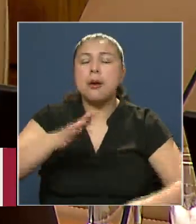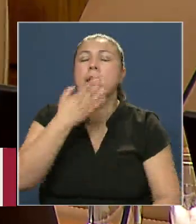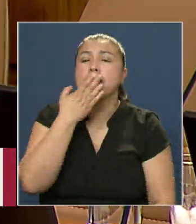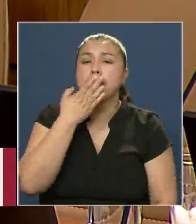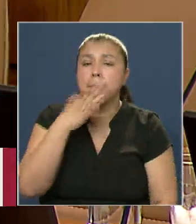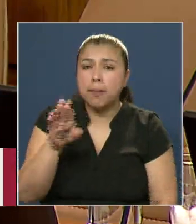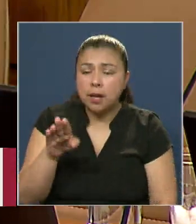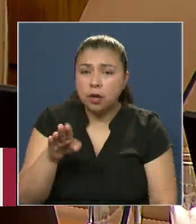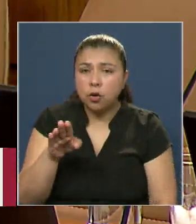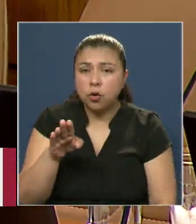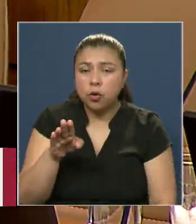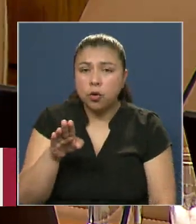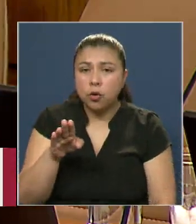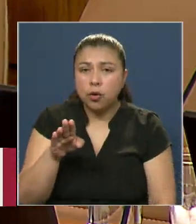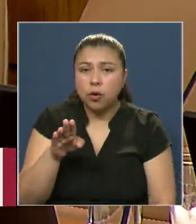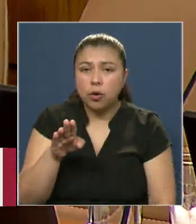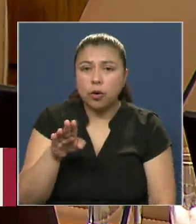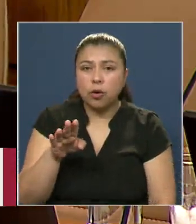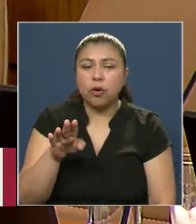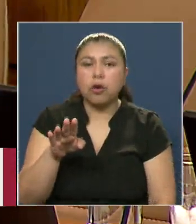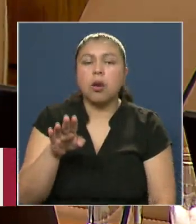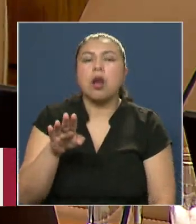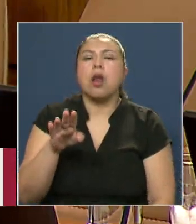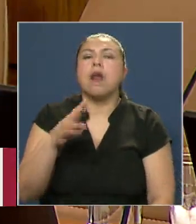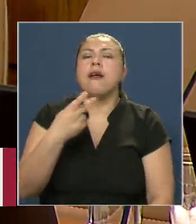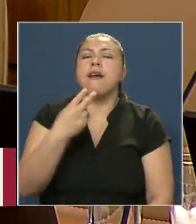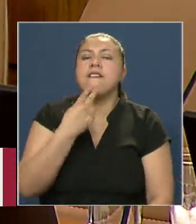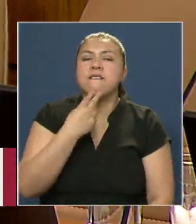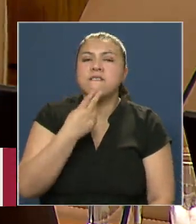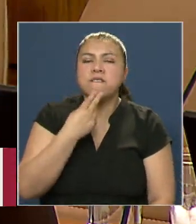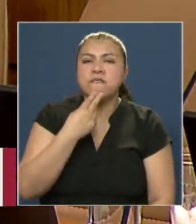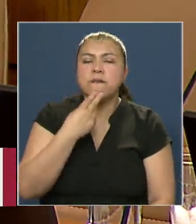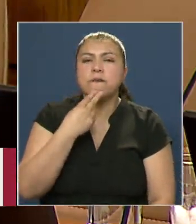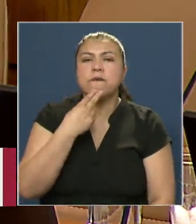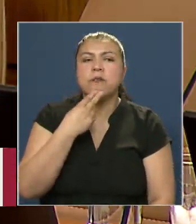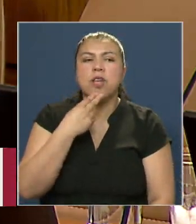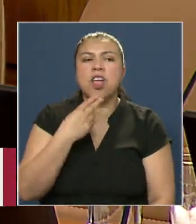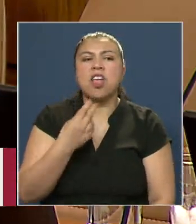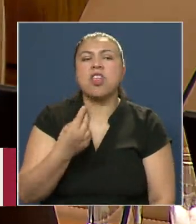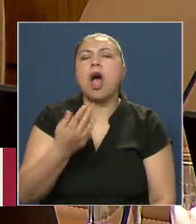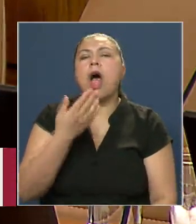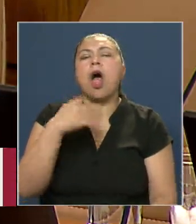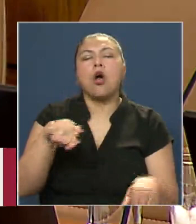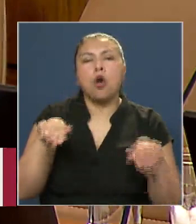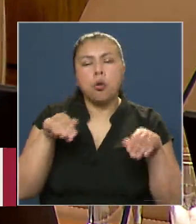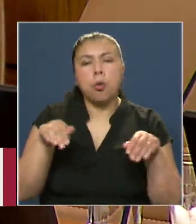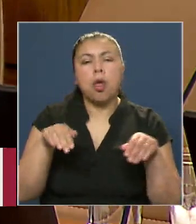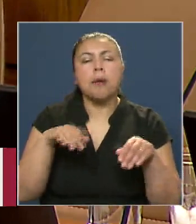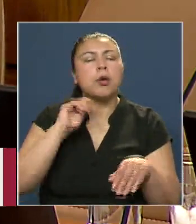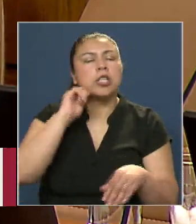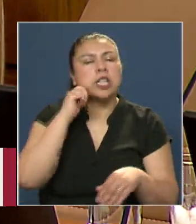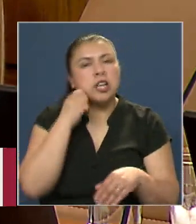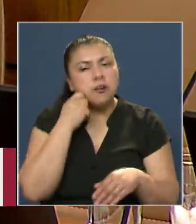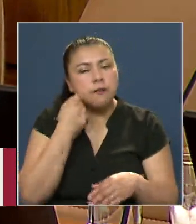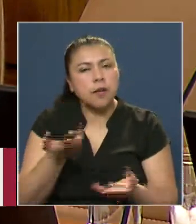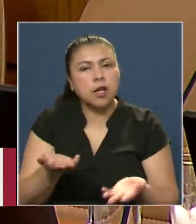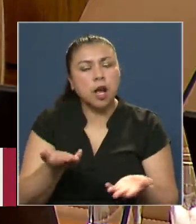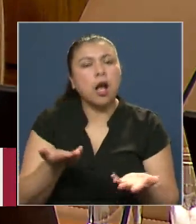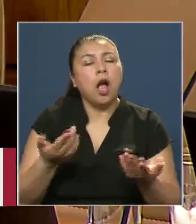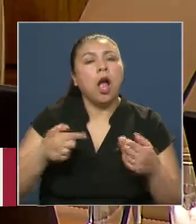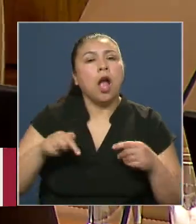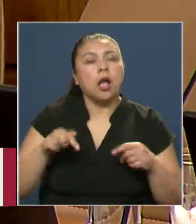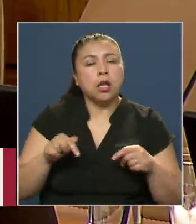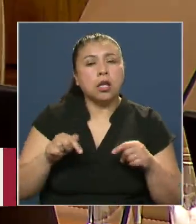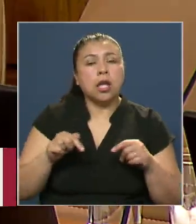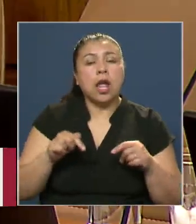desmejoramiento de sus condiciones de vida y bienestar social. O sea, estamos hablando de instalar